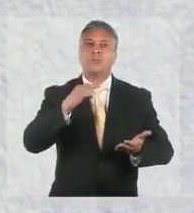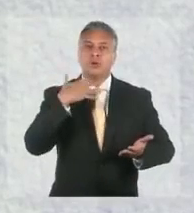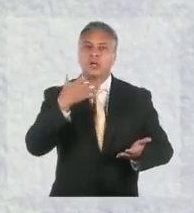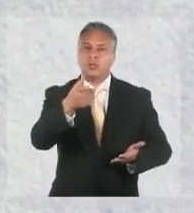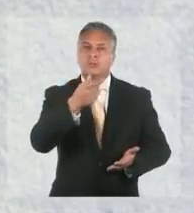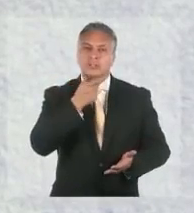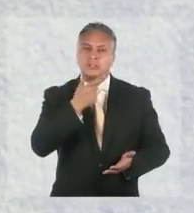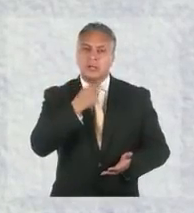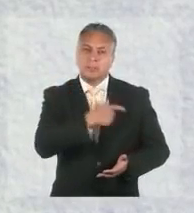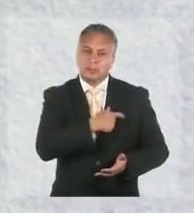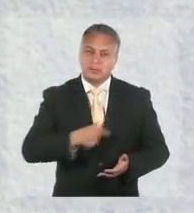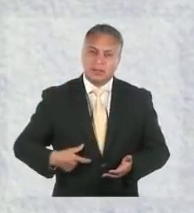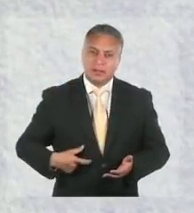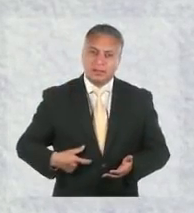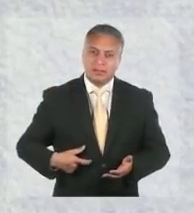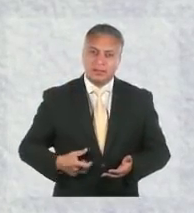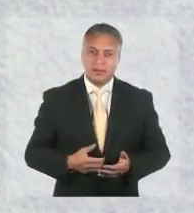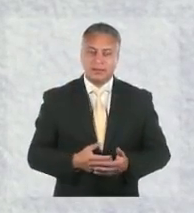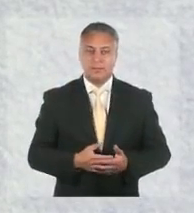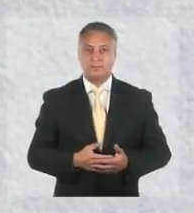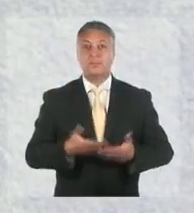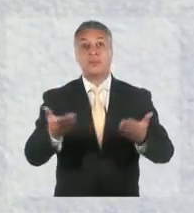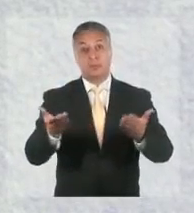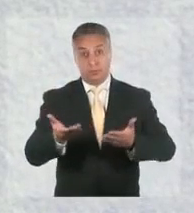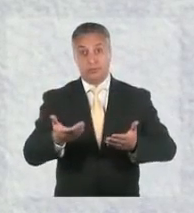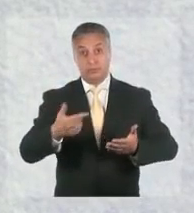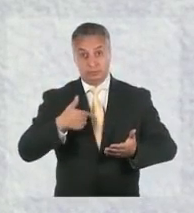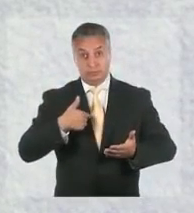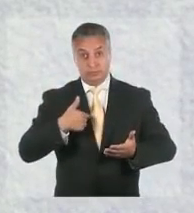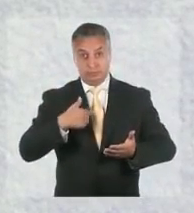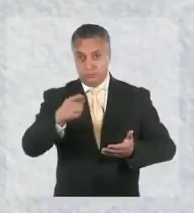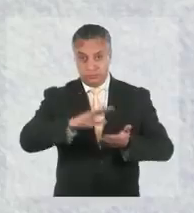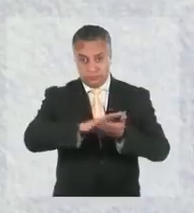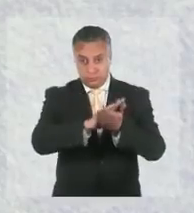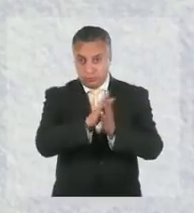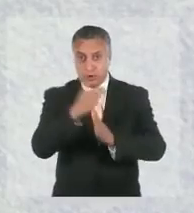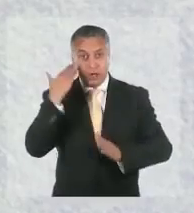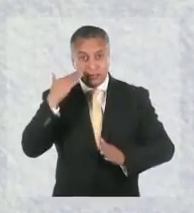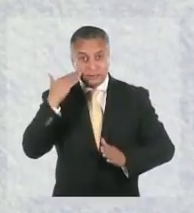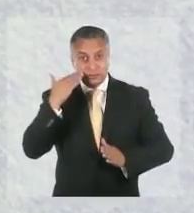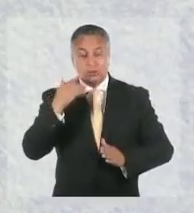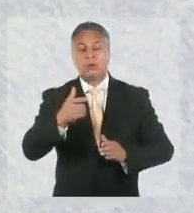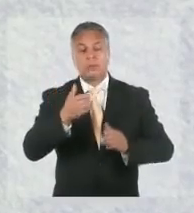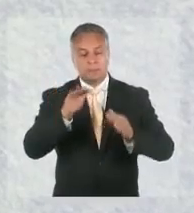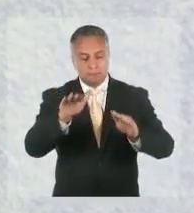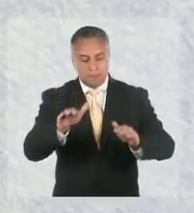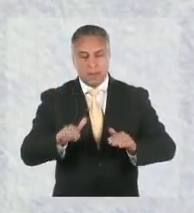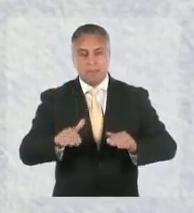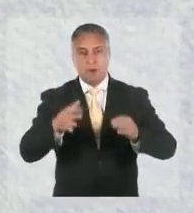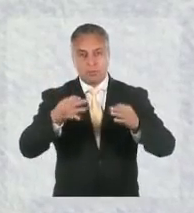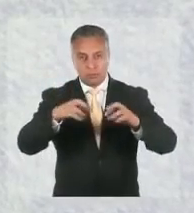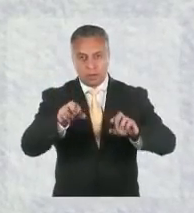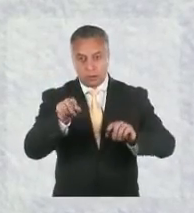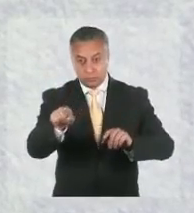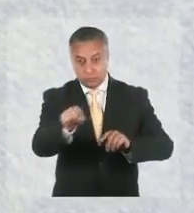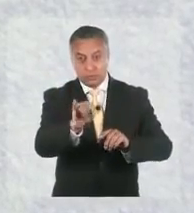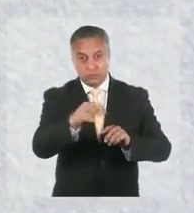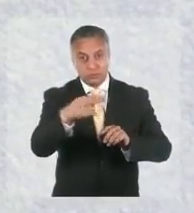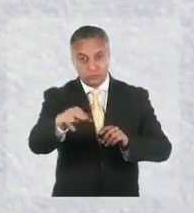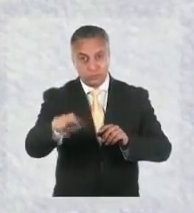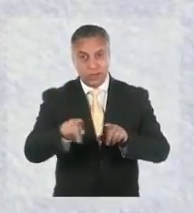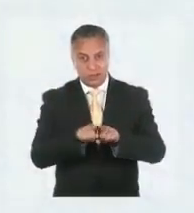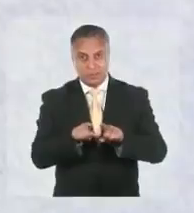Papá, ¿por qué quieres ser presidente? Porque quiero que todos los niños tengan las mismas oportunidades que tienes tú y tus